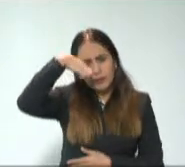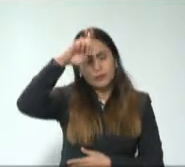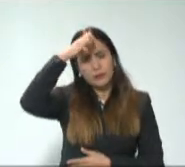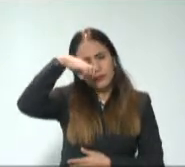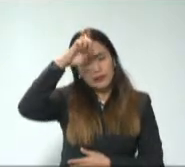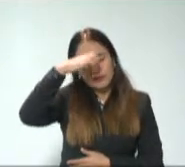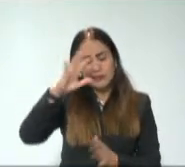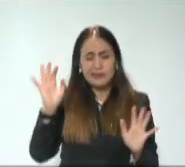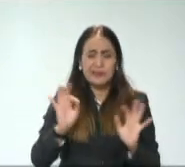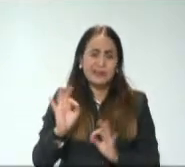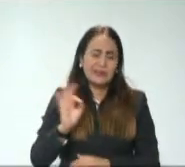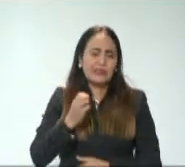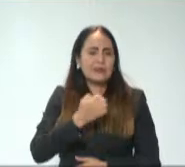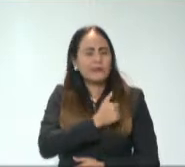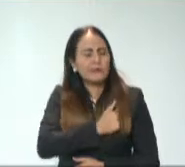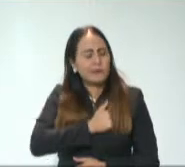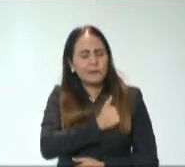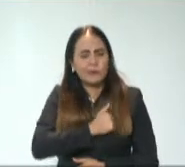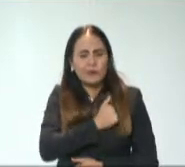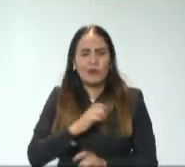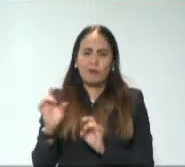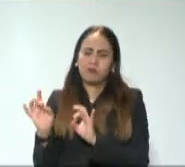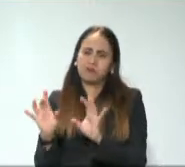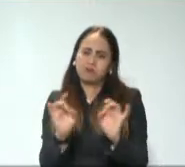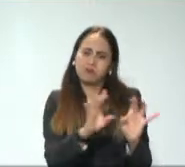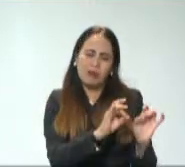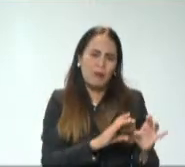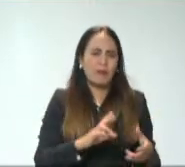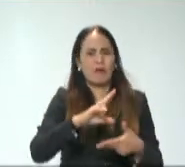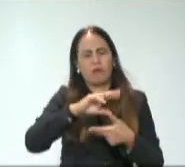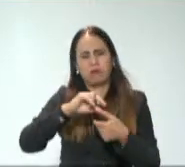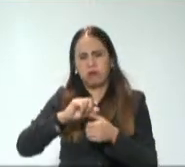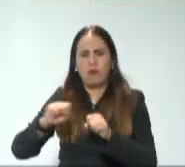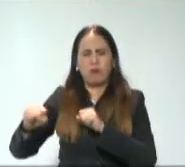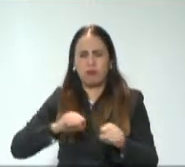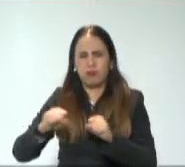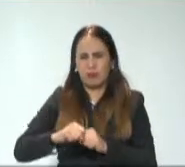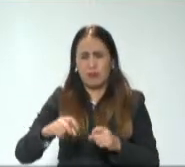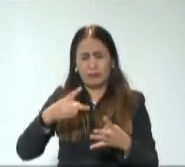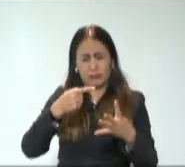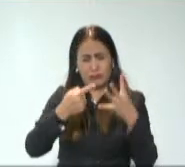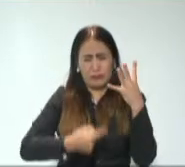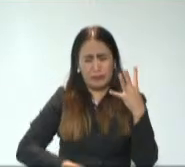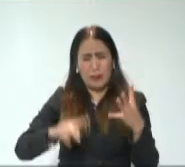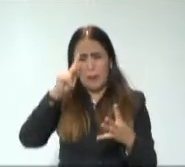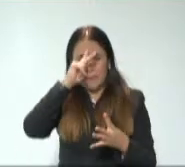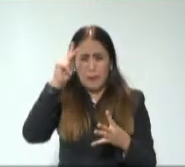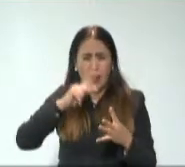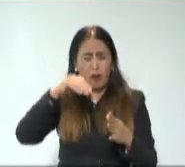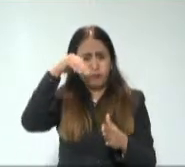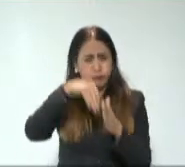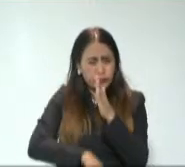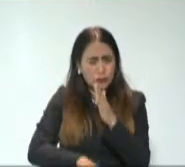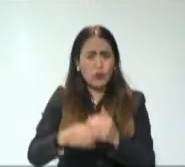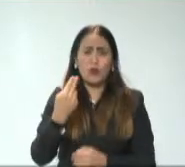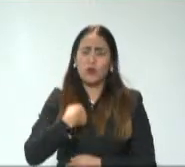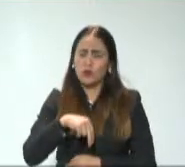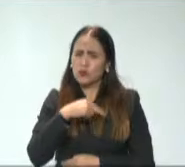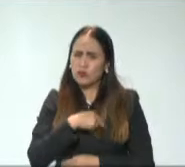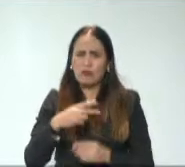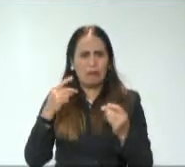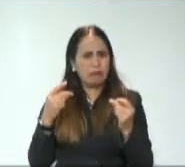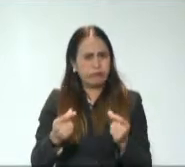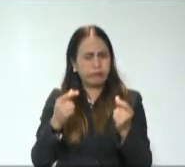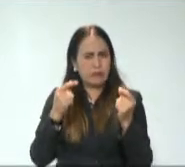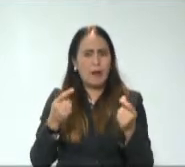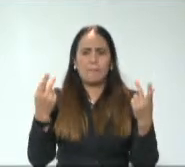Lamentablemente los fenómenos naturales que generan calamidades a las comunidades de manera inmediata eh recibimos la